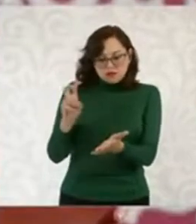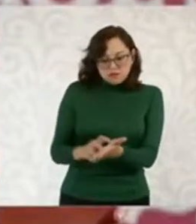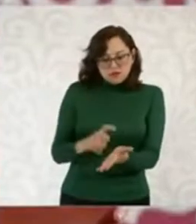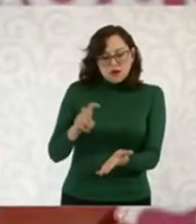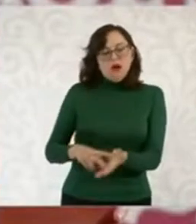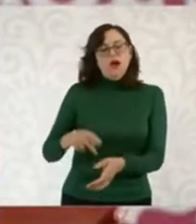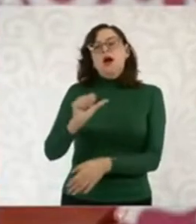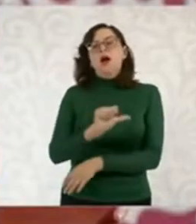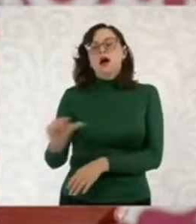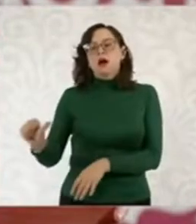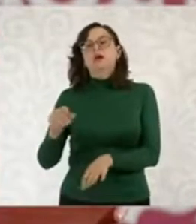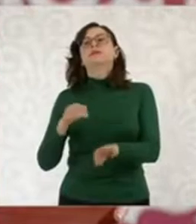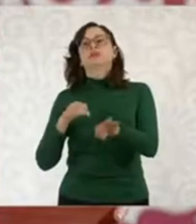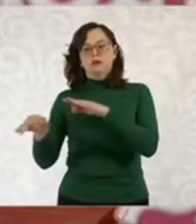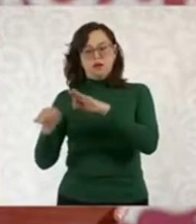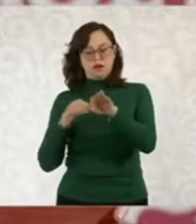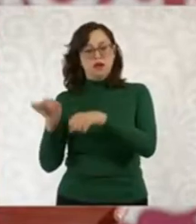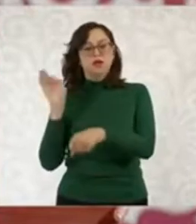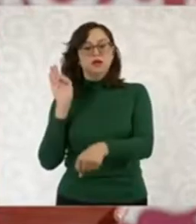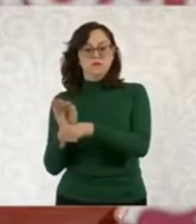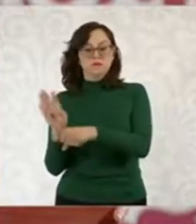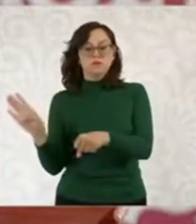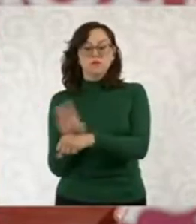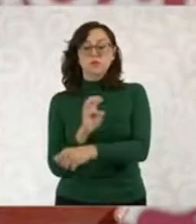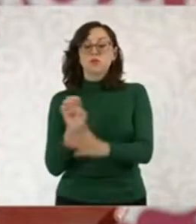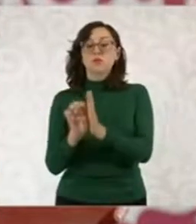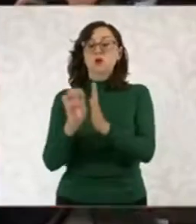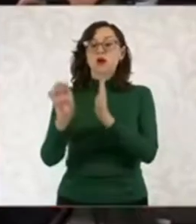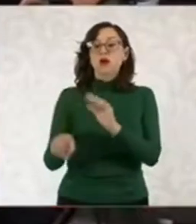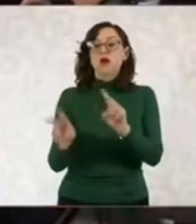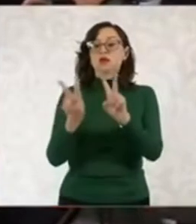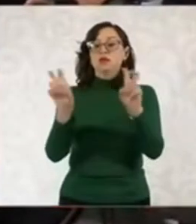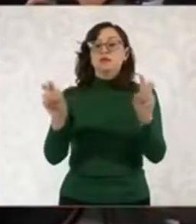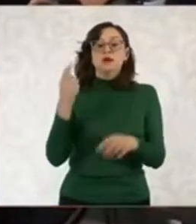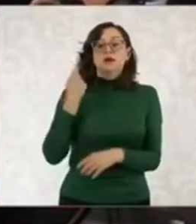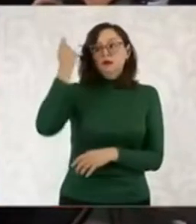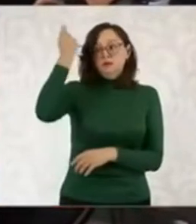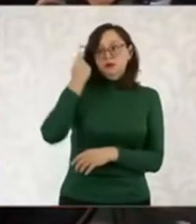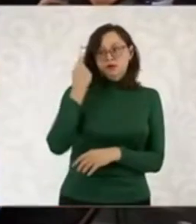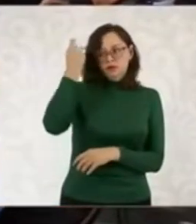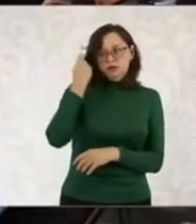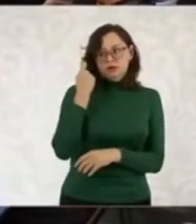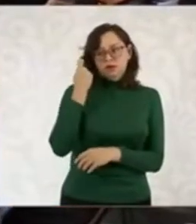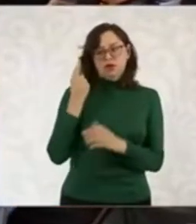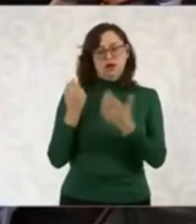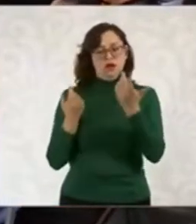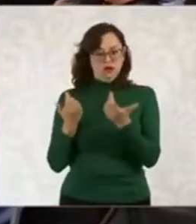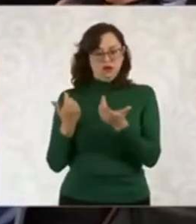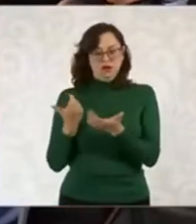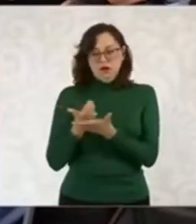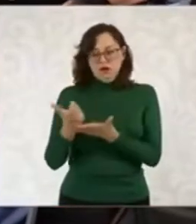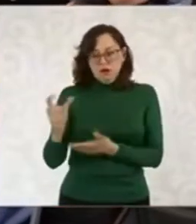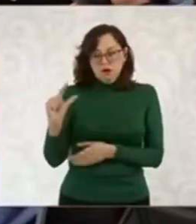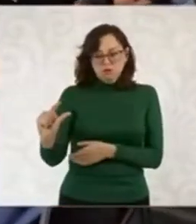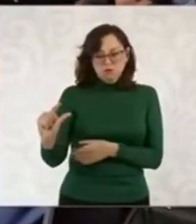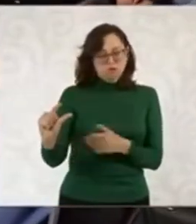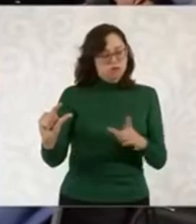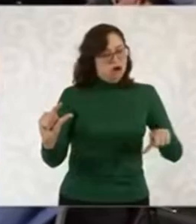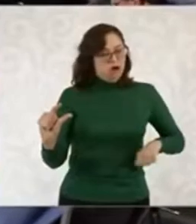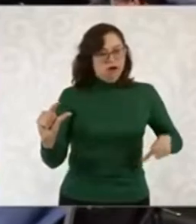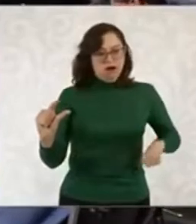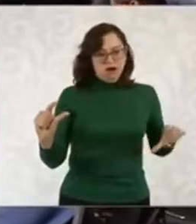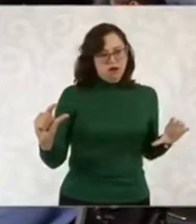los trabajadores, como por ejemplo el Fondo de Pensiones para el Bienestar, o los cambios que se